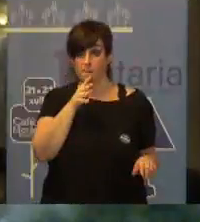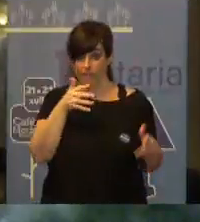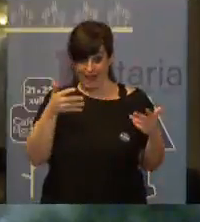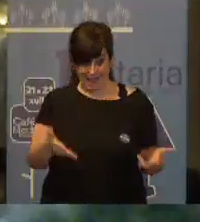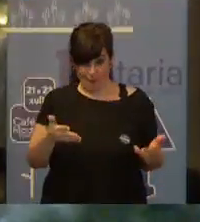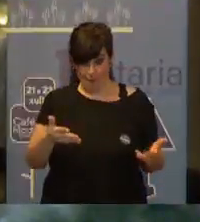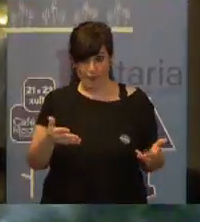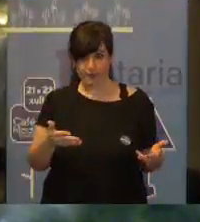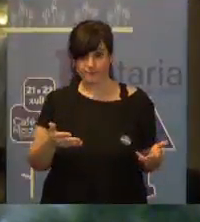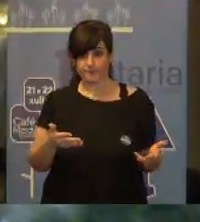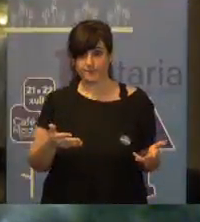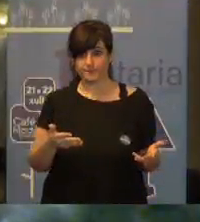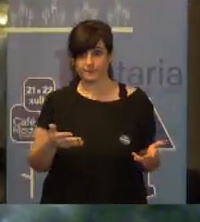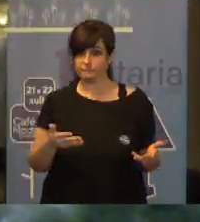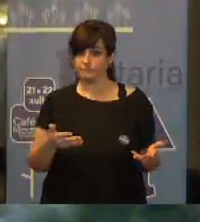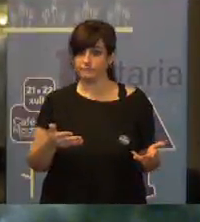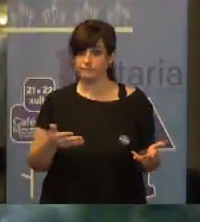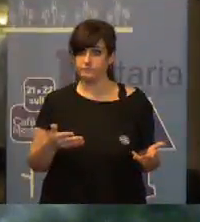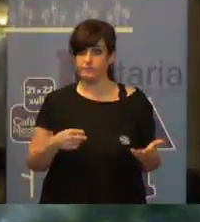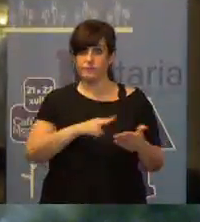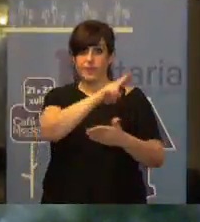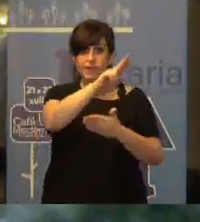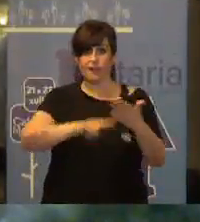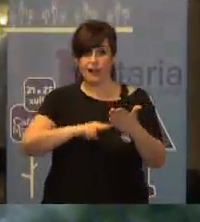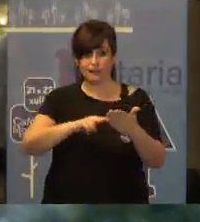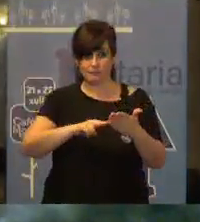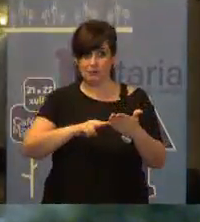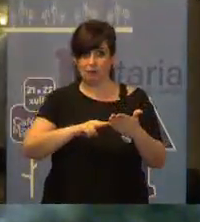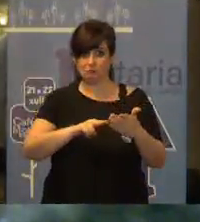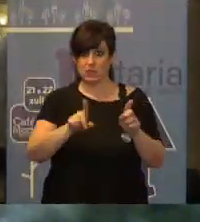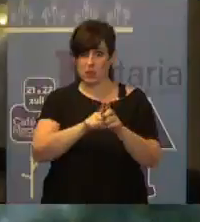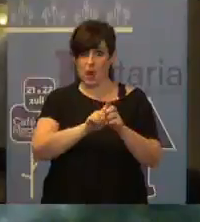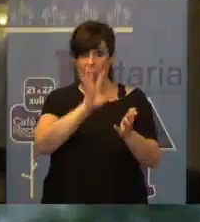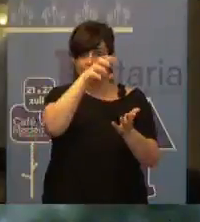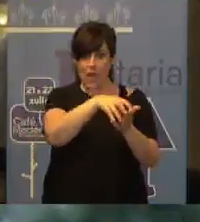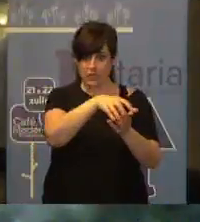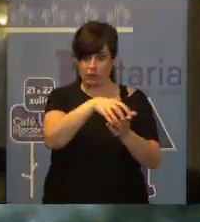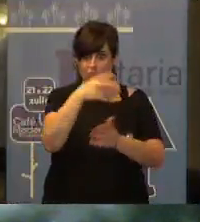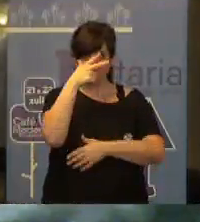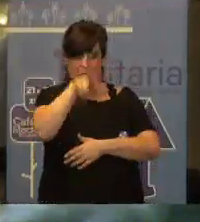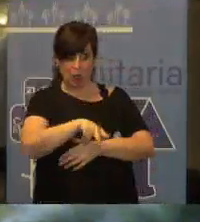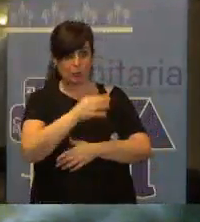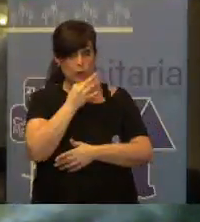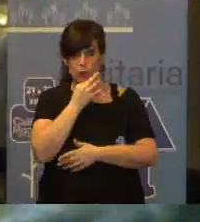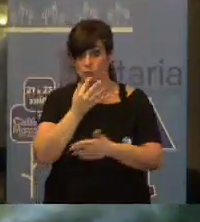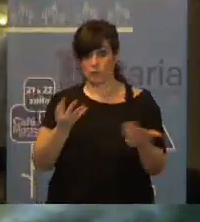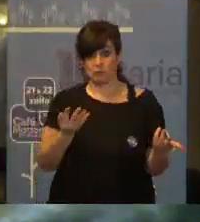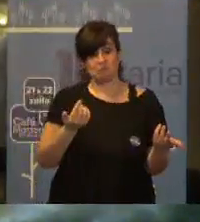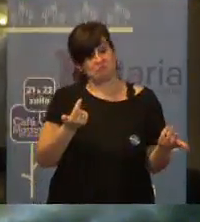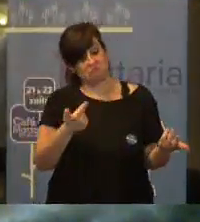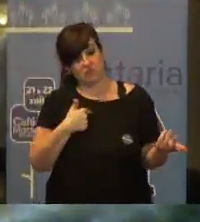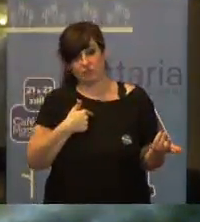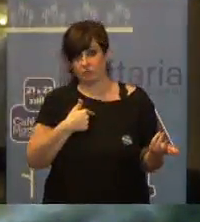inmediato o recoñecemento de Galicia como entidade, o famoso suxeito político. Así que eu son aínda moito